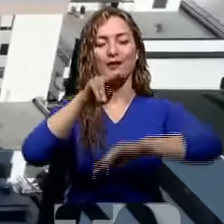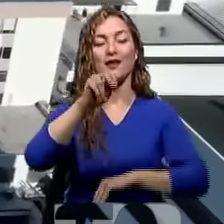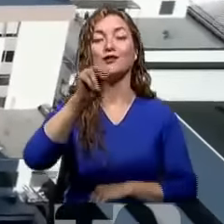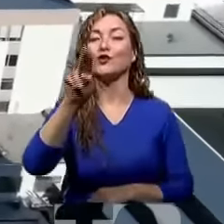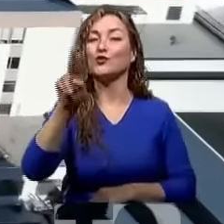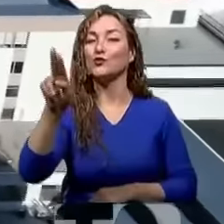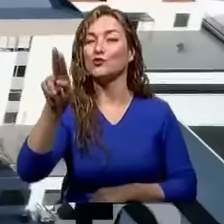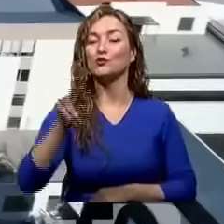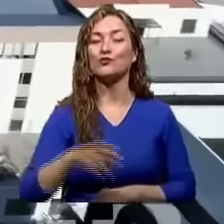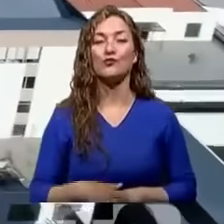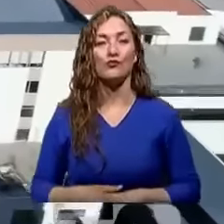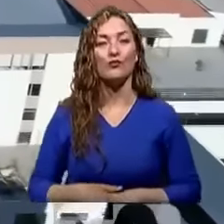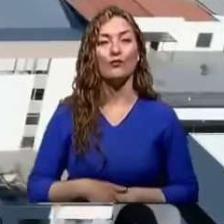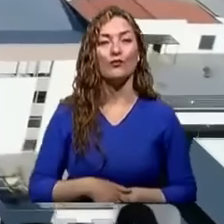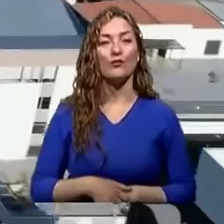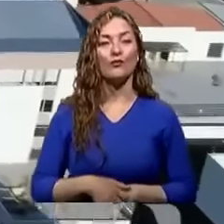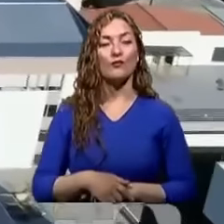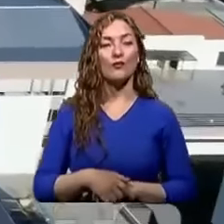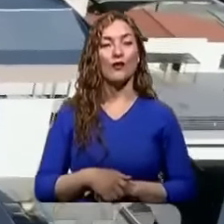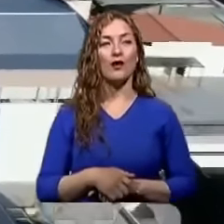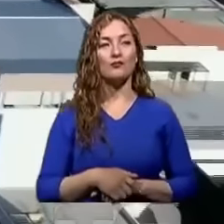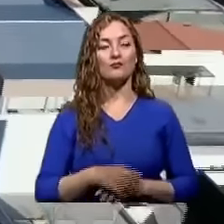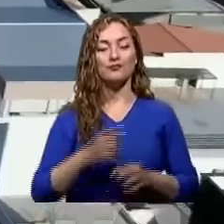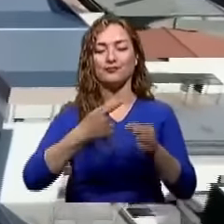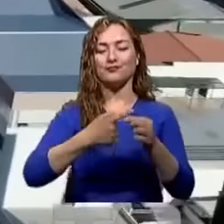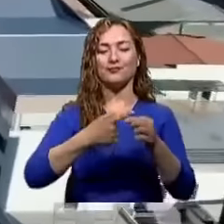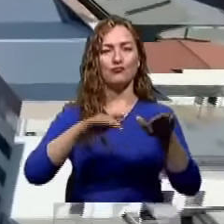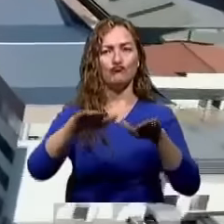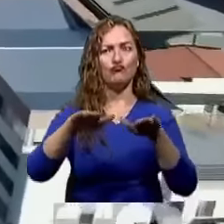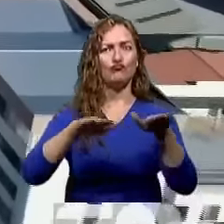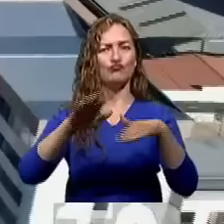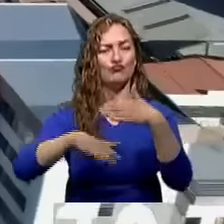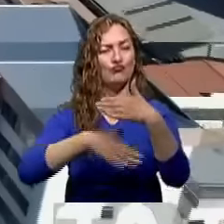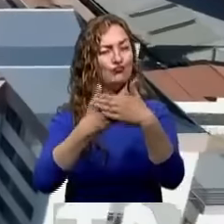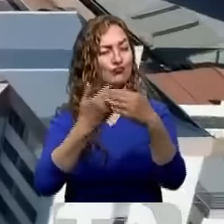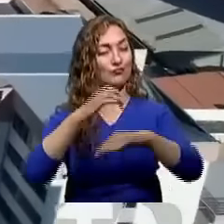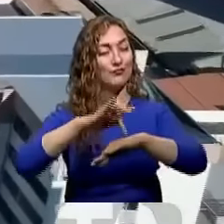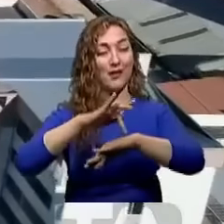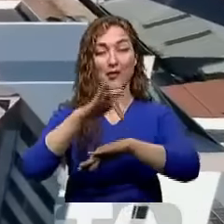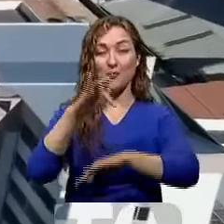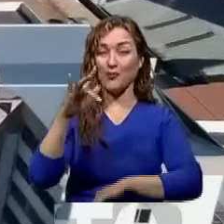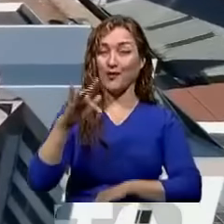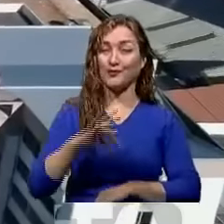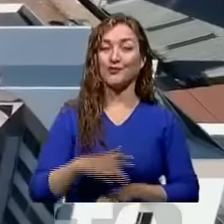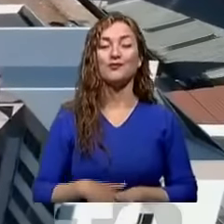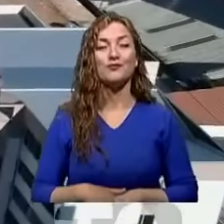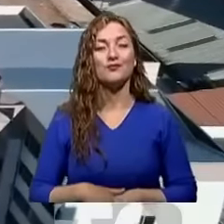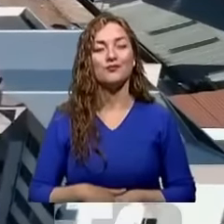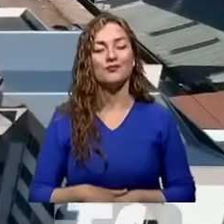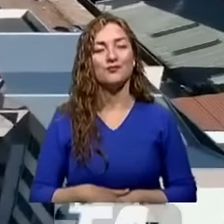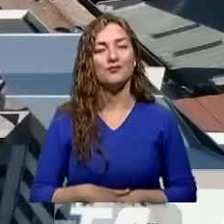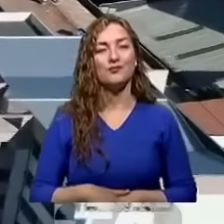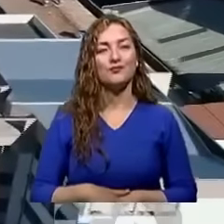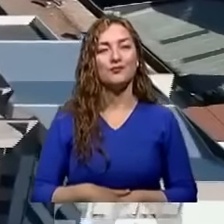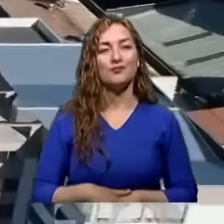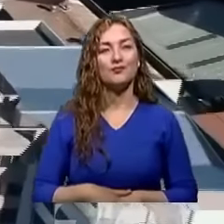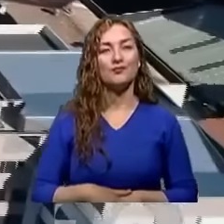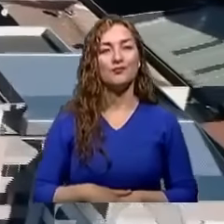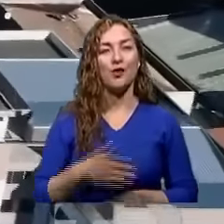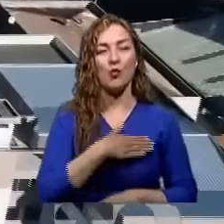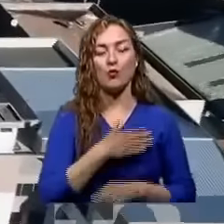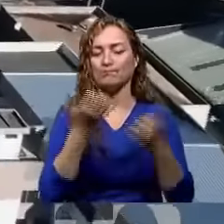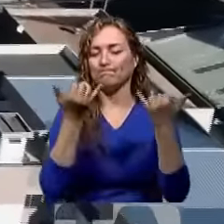Unidas. Así que, como podemos ver, Quito ya se está moviendo. Bueno, se mueve desde muy tempranito. Así que, por favor,